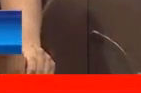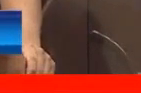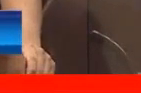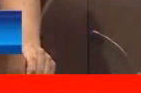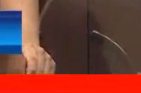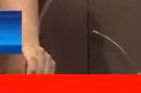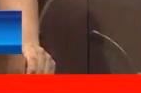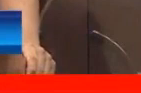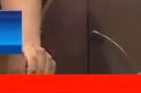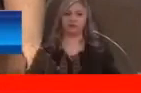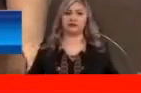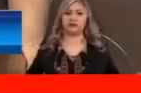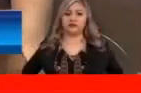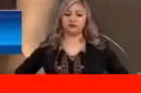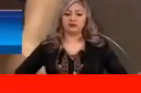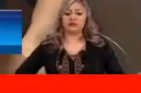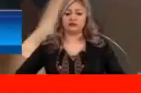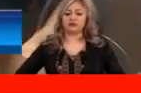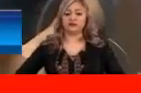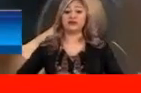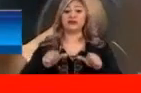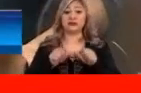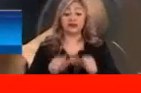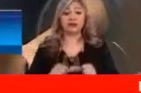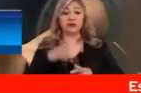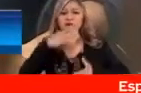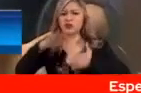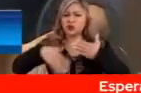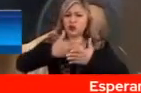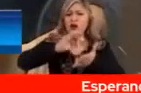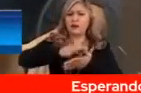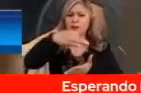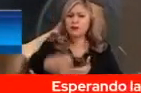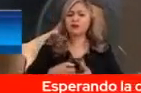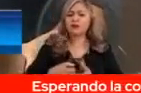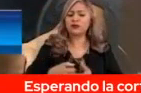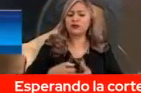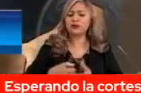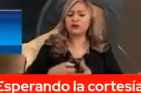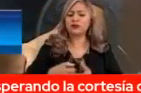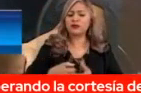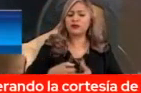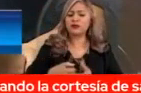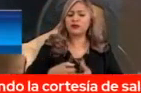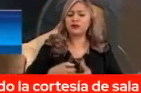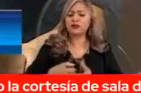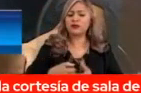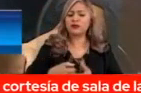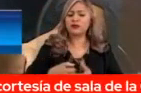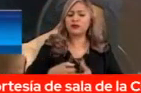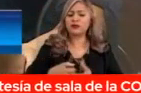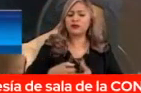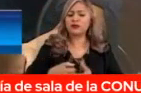rechazamos. Exigimos agua potable a toda la población. Exigimos que nuestro pueblo pueda garantizar